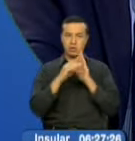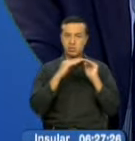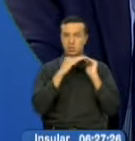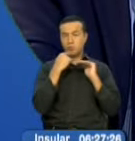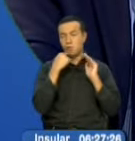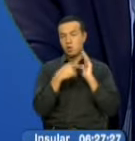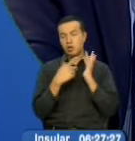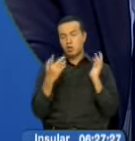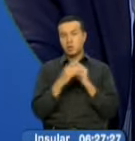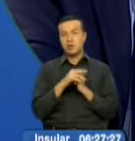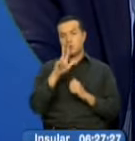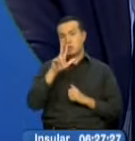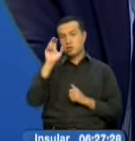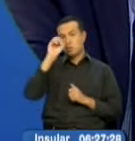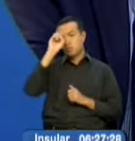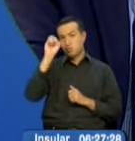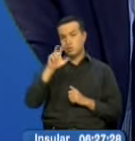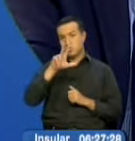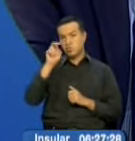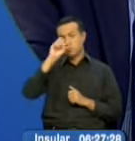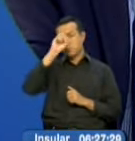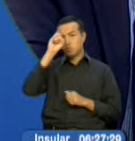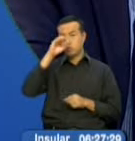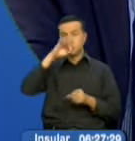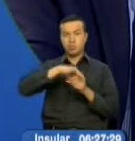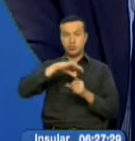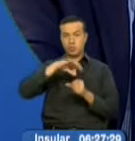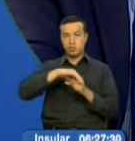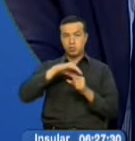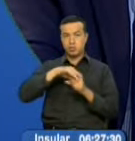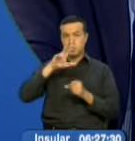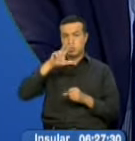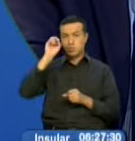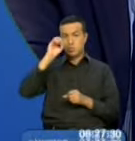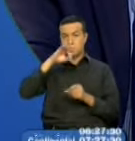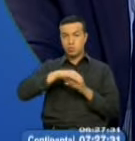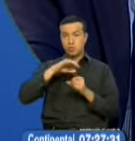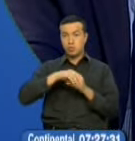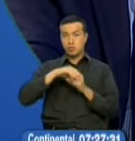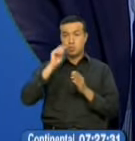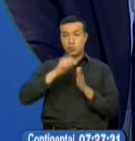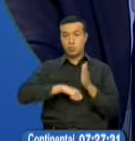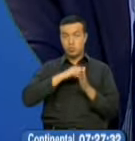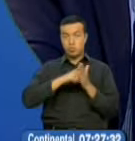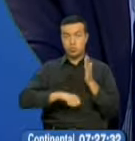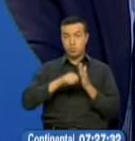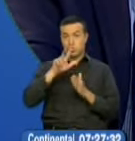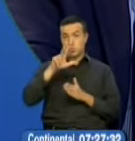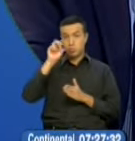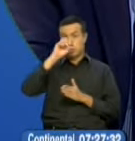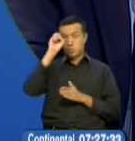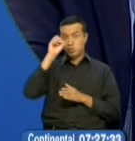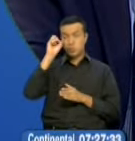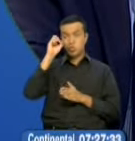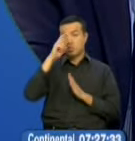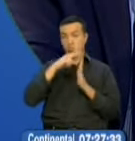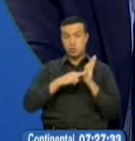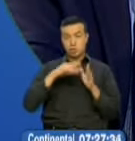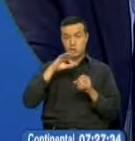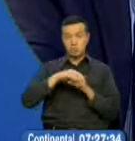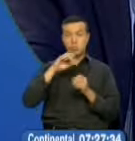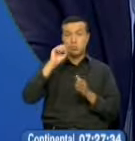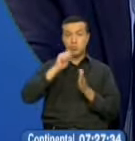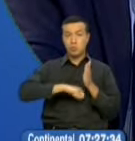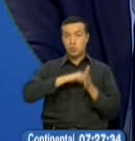pongo un ejemplo, cuando más del 30% de la votación existen votos nulos, es decir, cuando el 30% del padrón electoral vota y